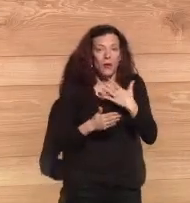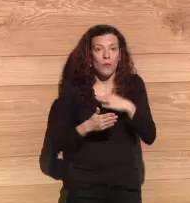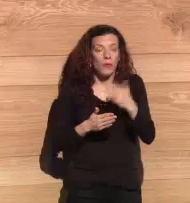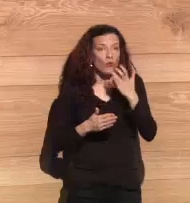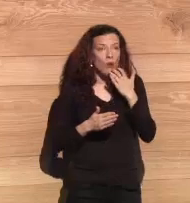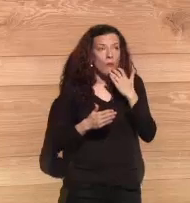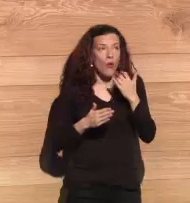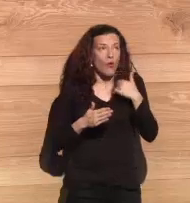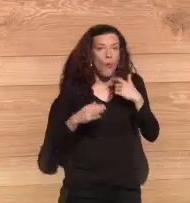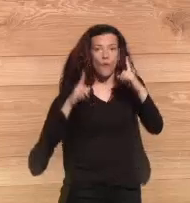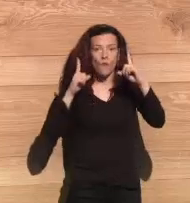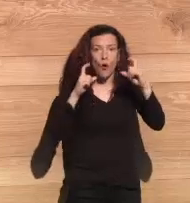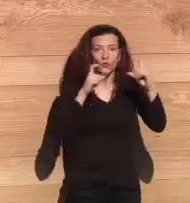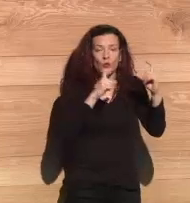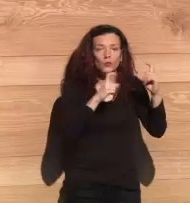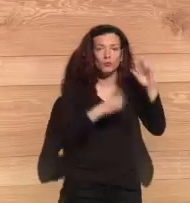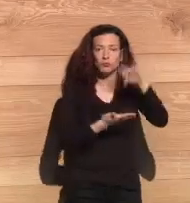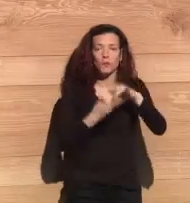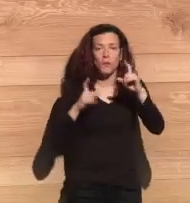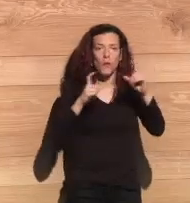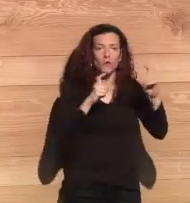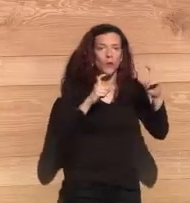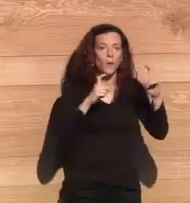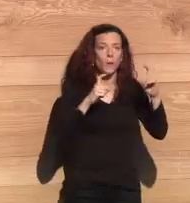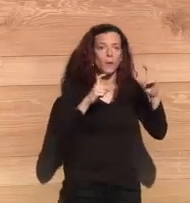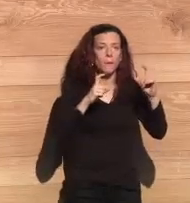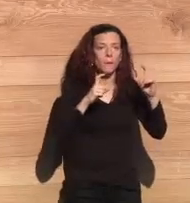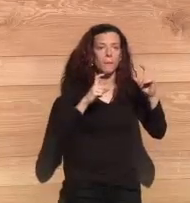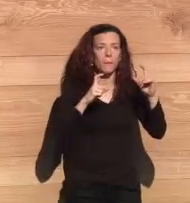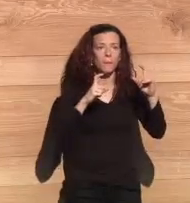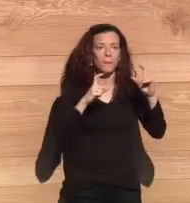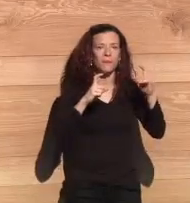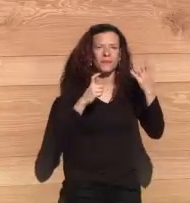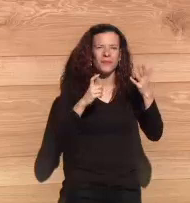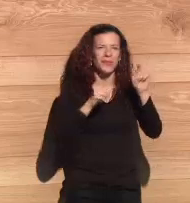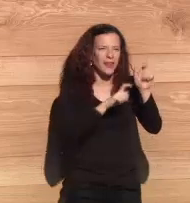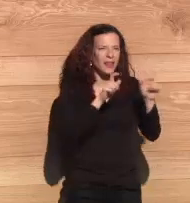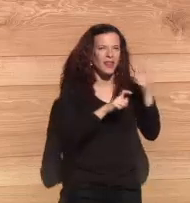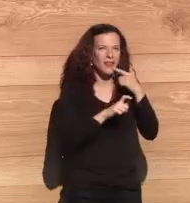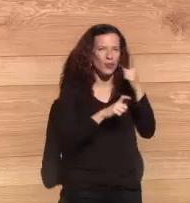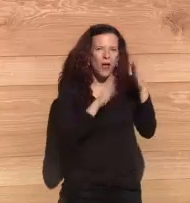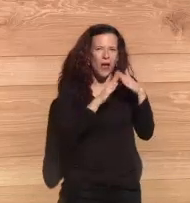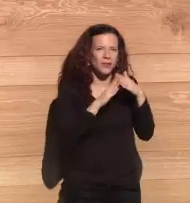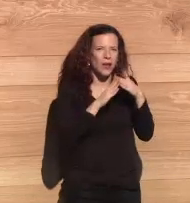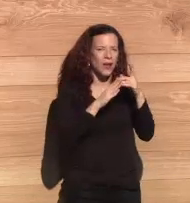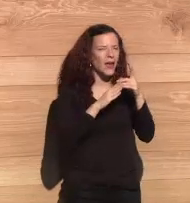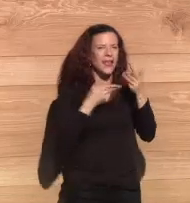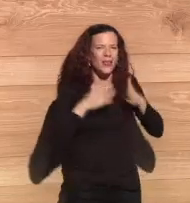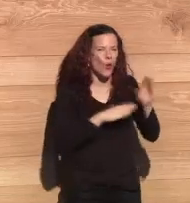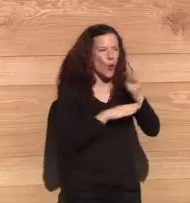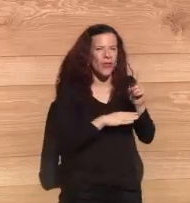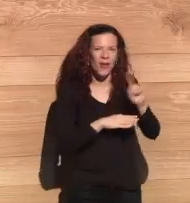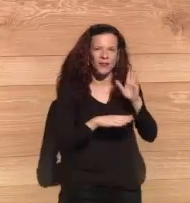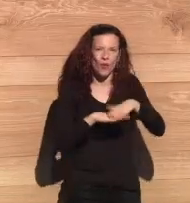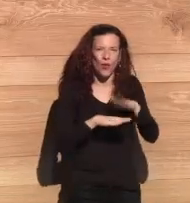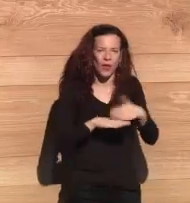estaba haciendo fotos y la persona que estaba tomando fotos me decía, ¿y por qué no estás tú en tu casa cuidando a tus hijos?